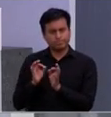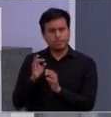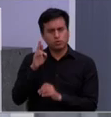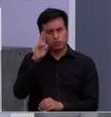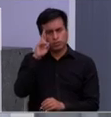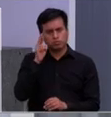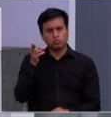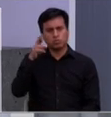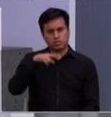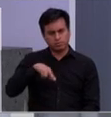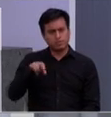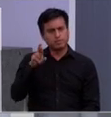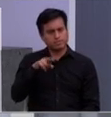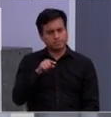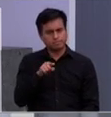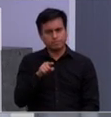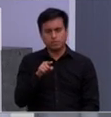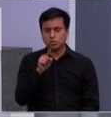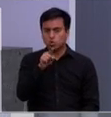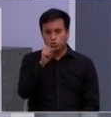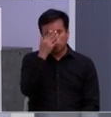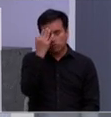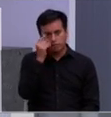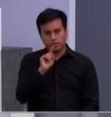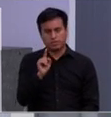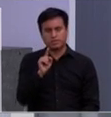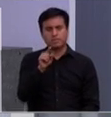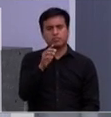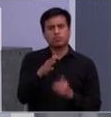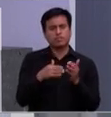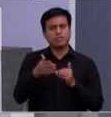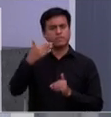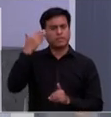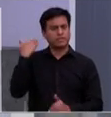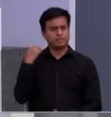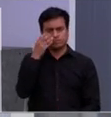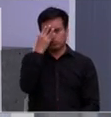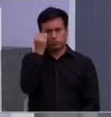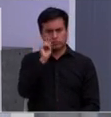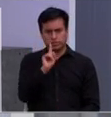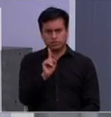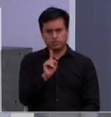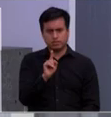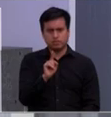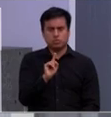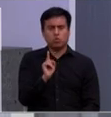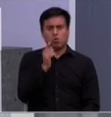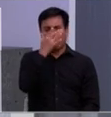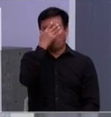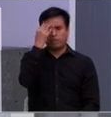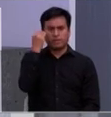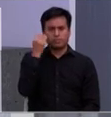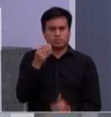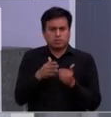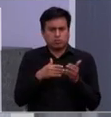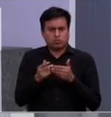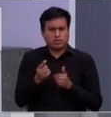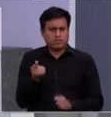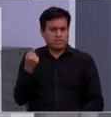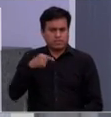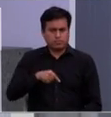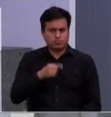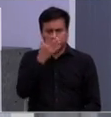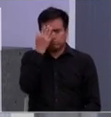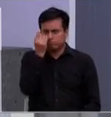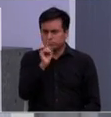esto constantemente. No te olvides de dónde vienes. No nos olvidemos de dónde